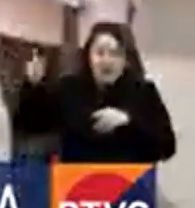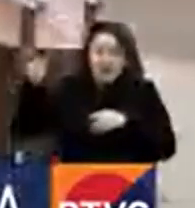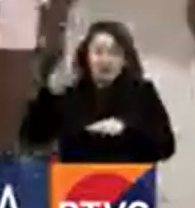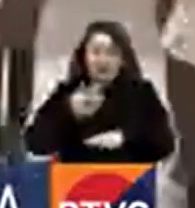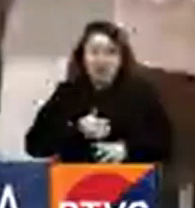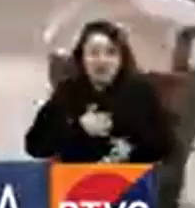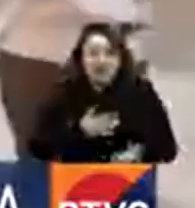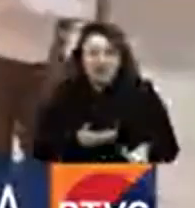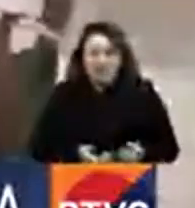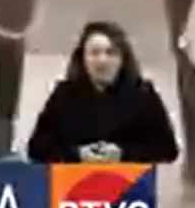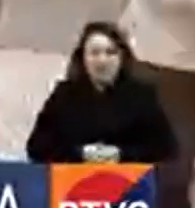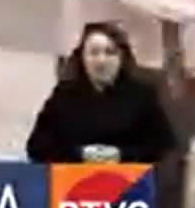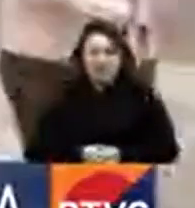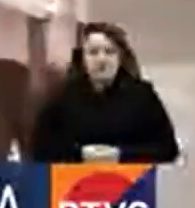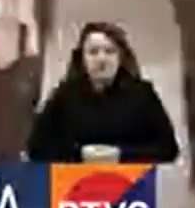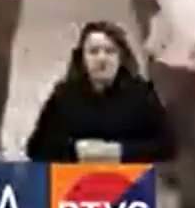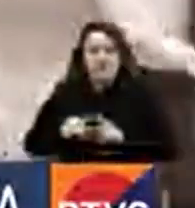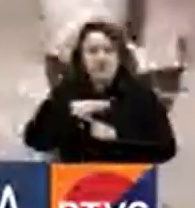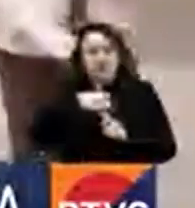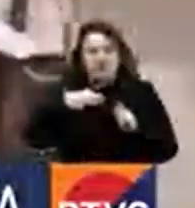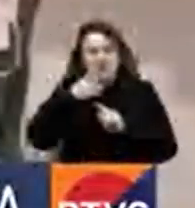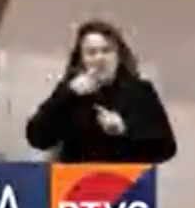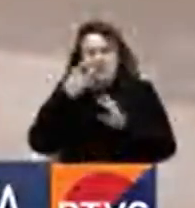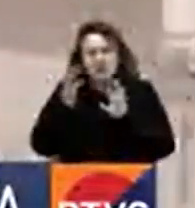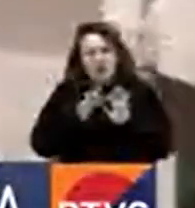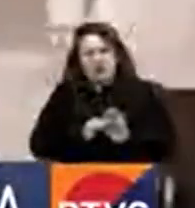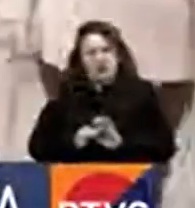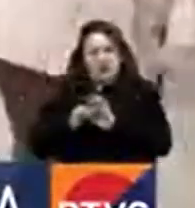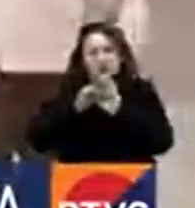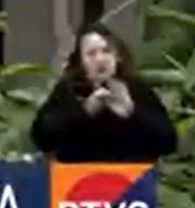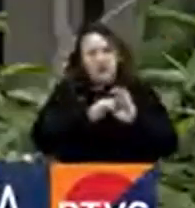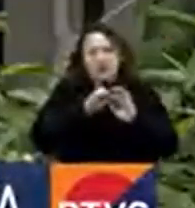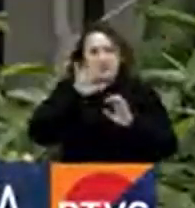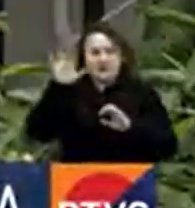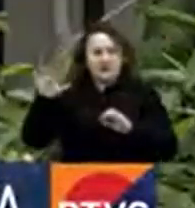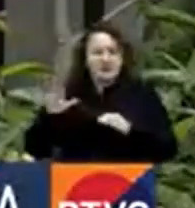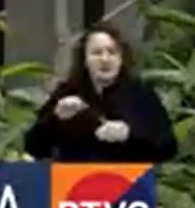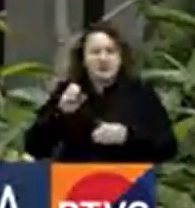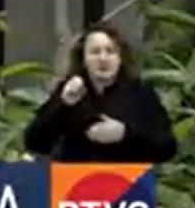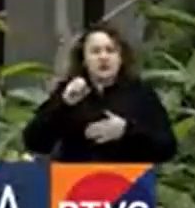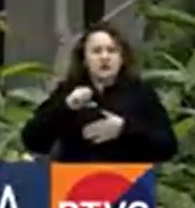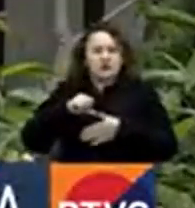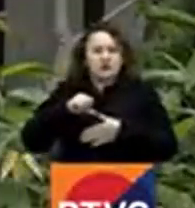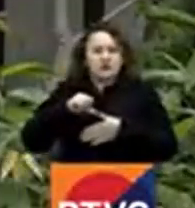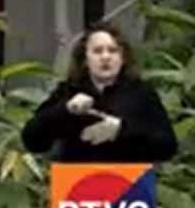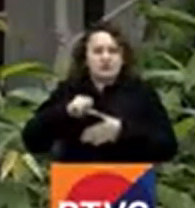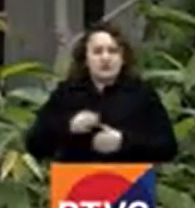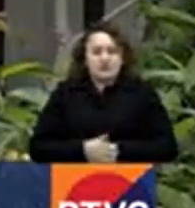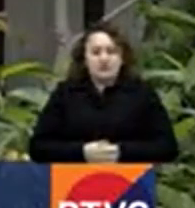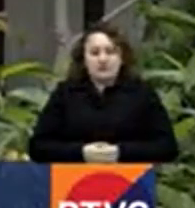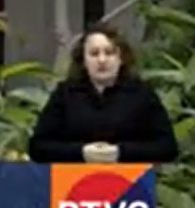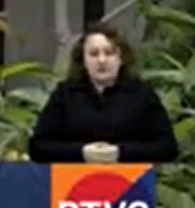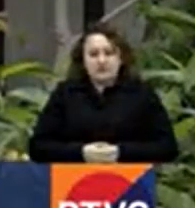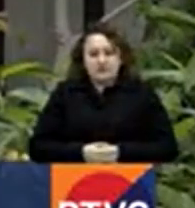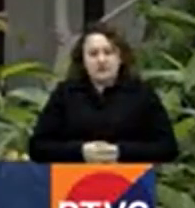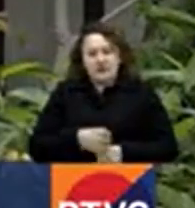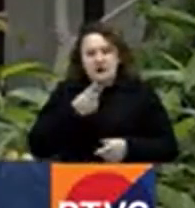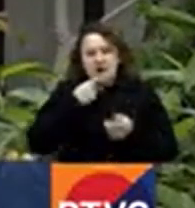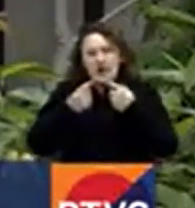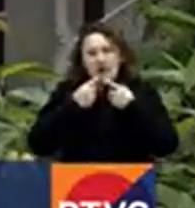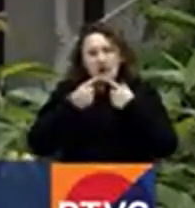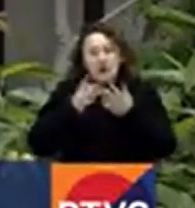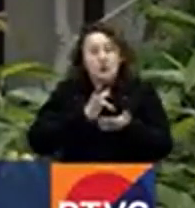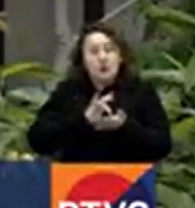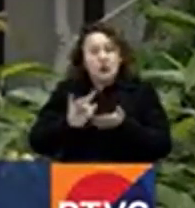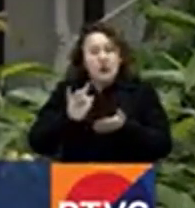medio ambiente, los mandatarios pidieron unidad a los países suramericanos. Hemos conversado la necesidad y urgencia